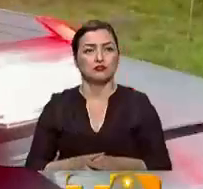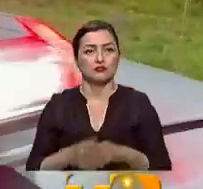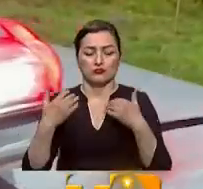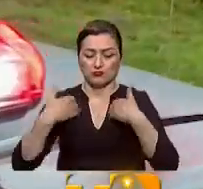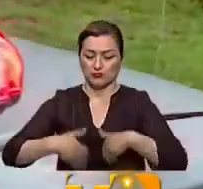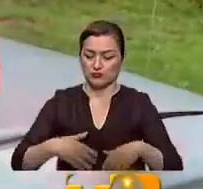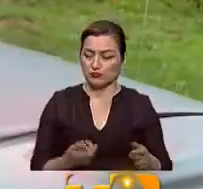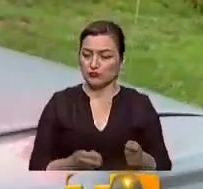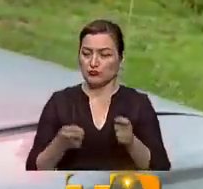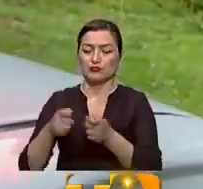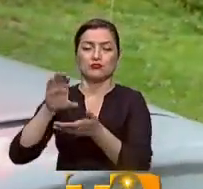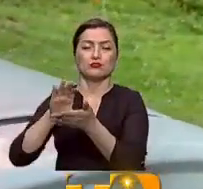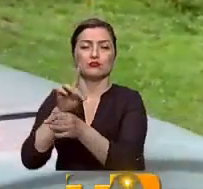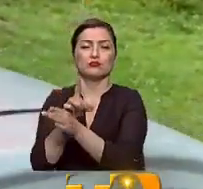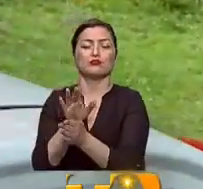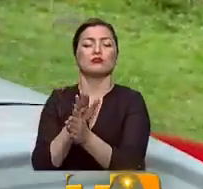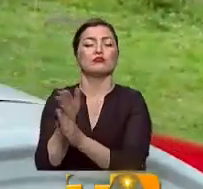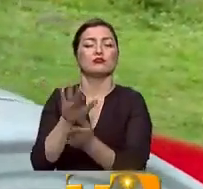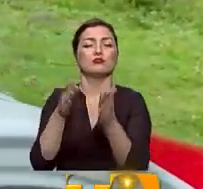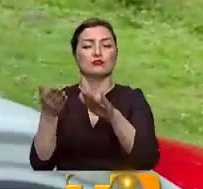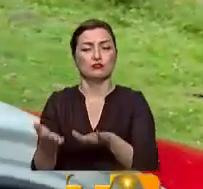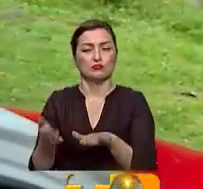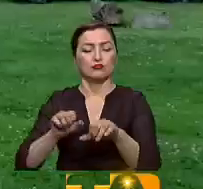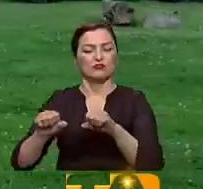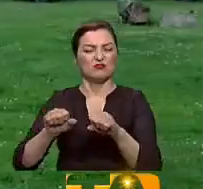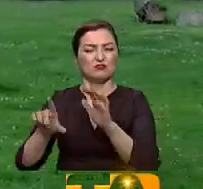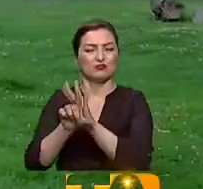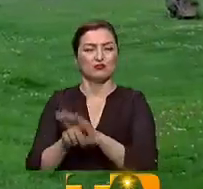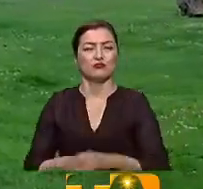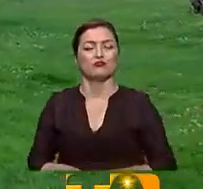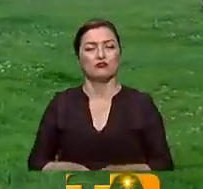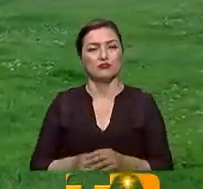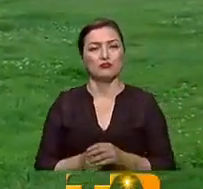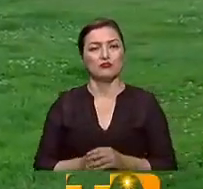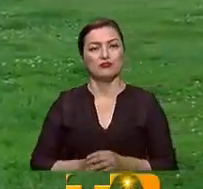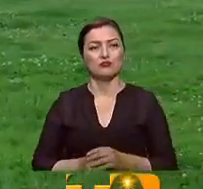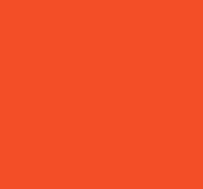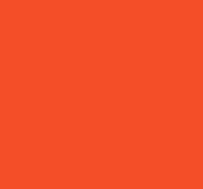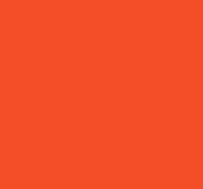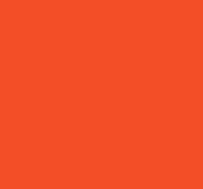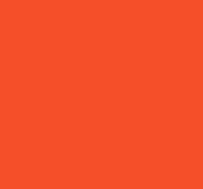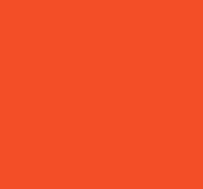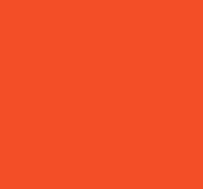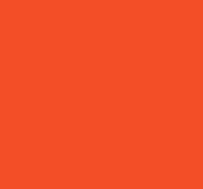fue trasladado al centro forense para las diligencias de ley. En Cuenca, Iván Rodríguez, 24 horas.